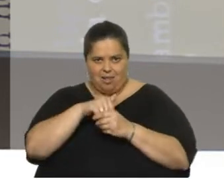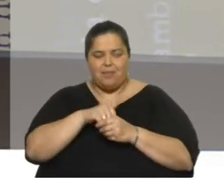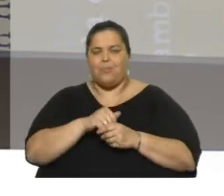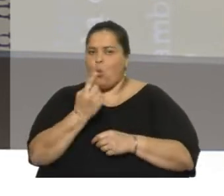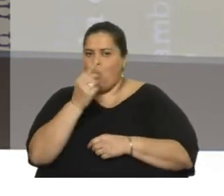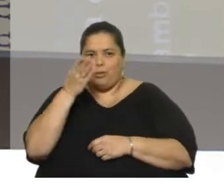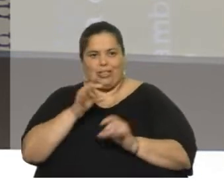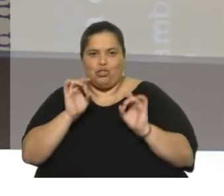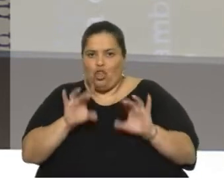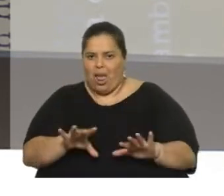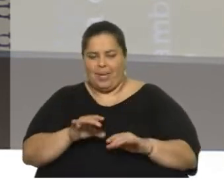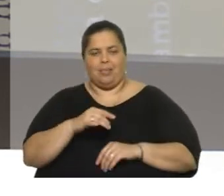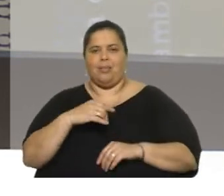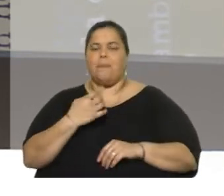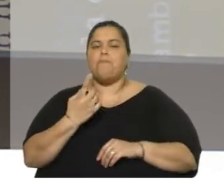nosotros.